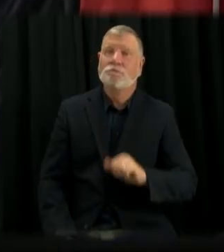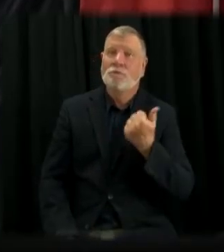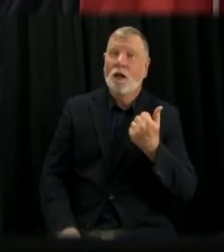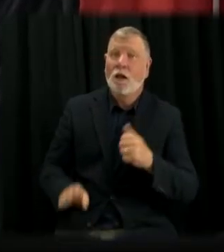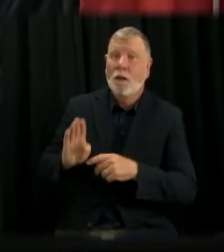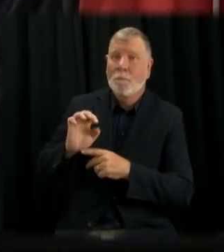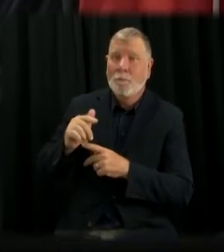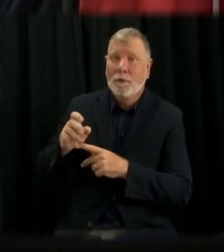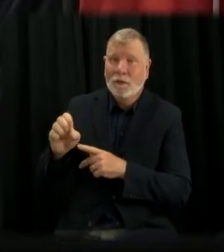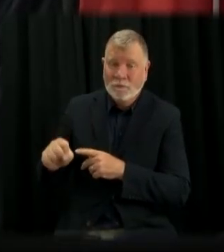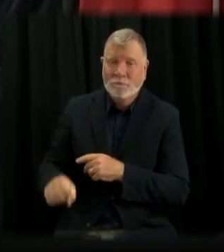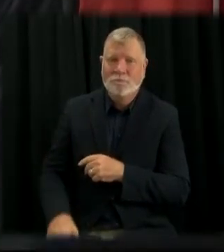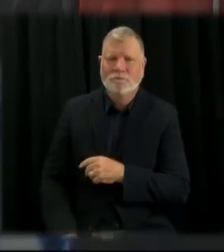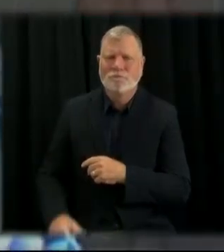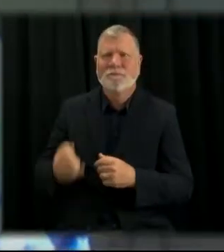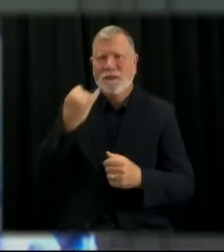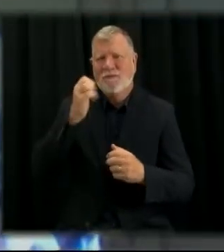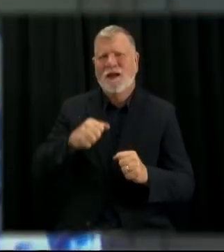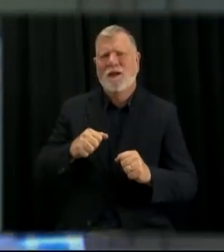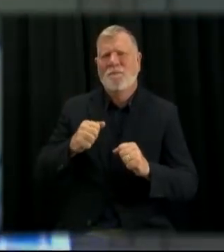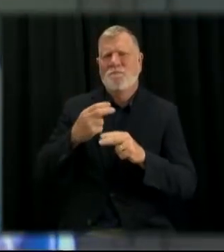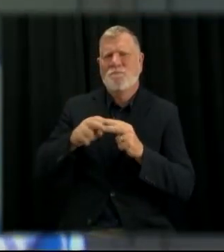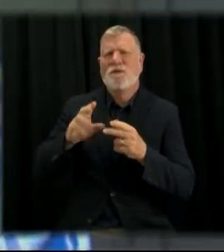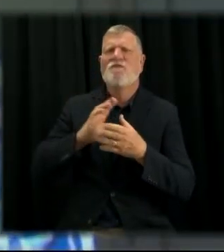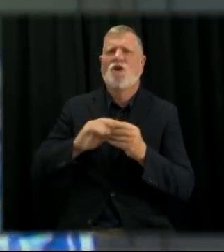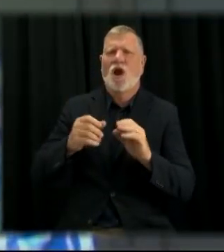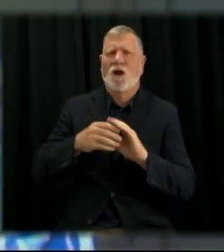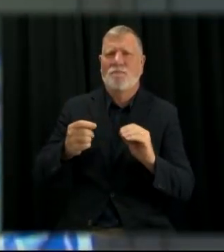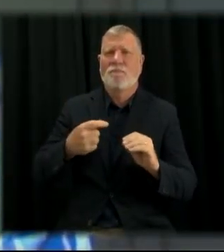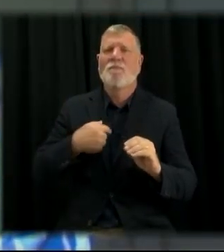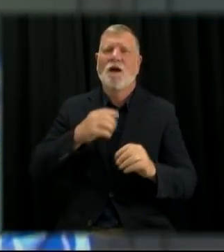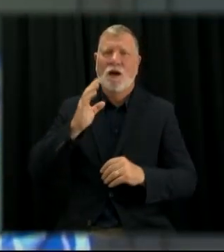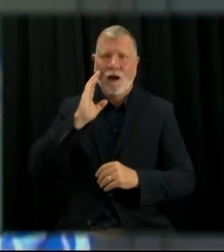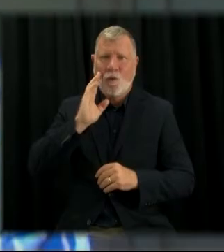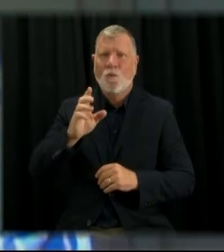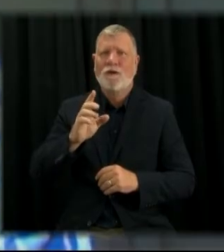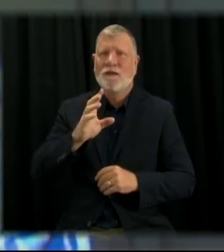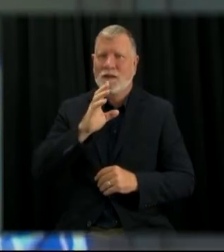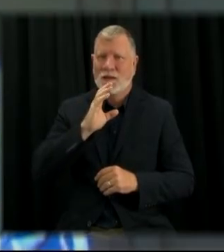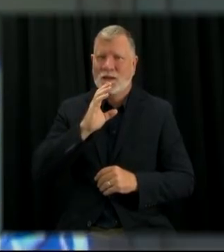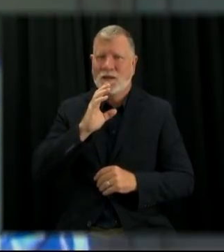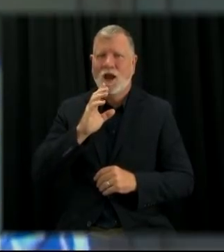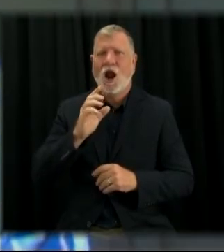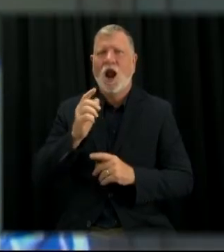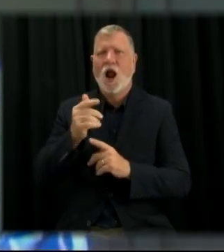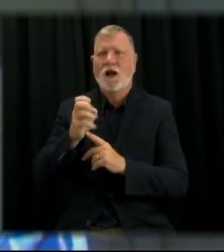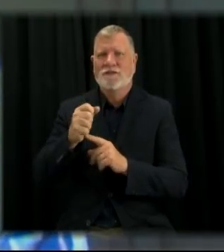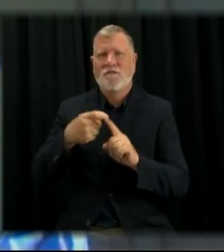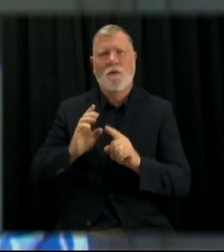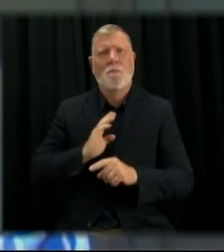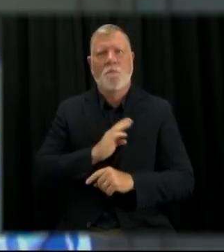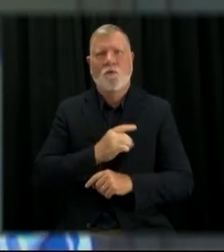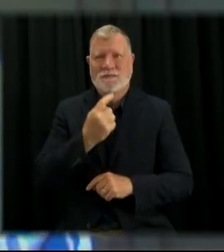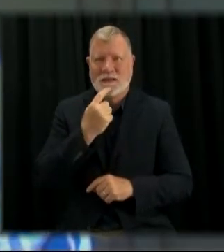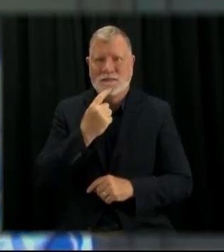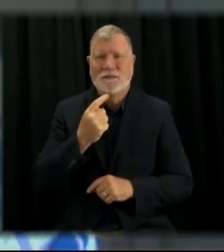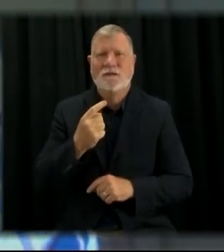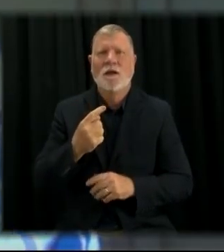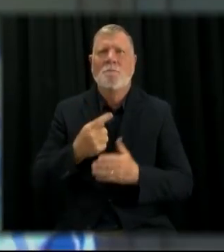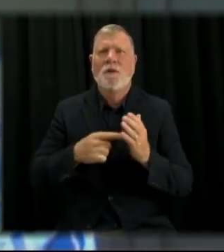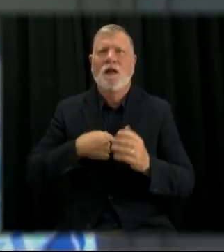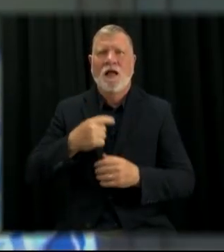¿Algunas preguntas ya, doctor Biggs? Un comentario rápido. Yo reitero lo que el señor García dijo de la